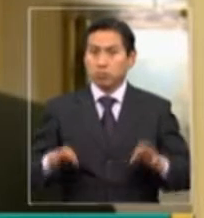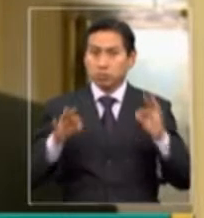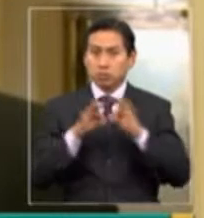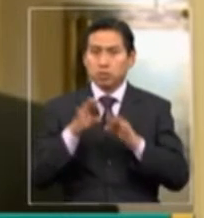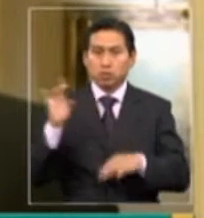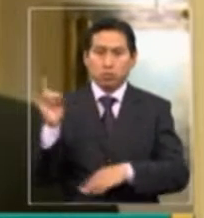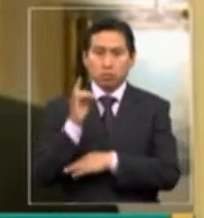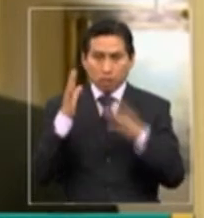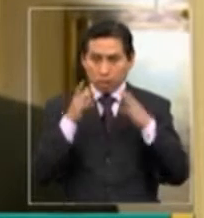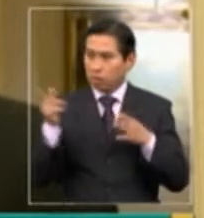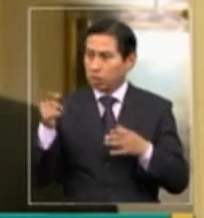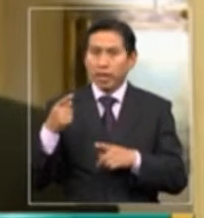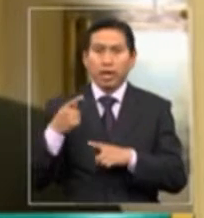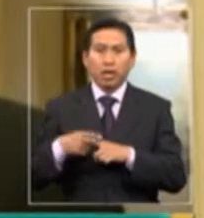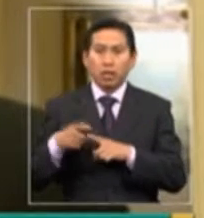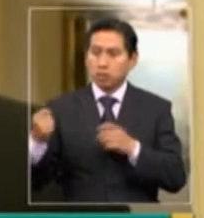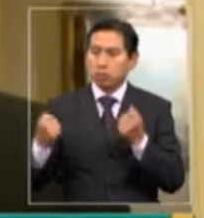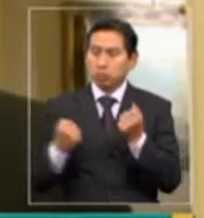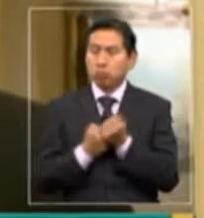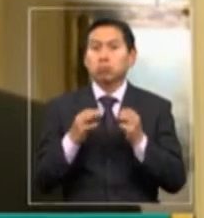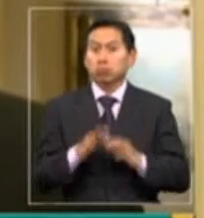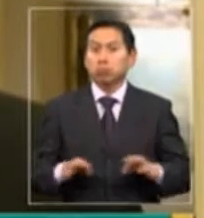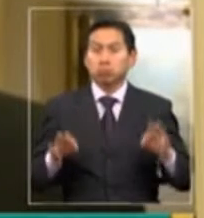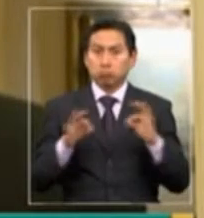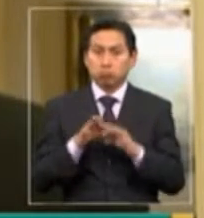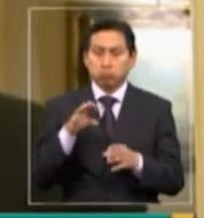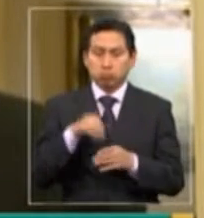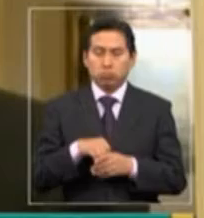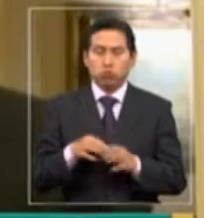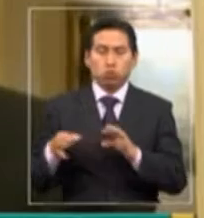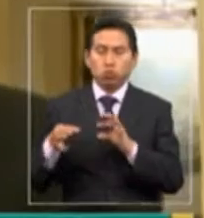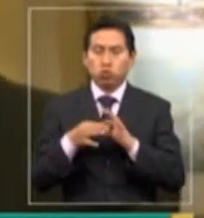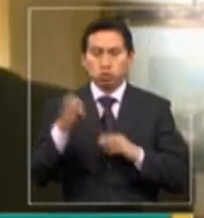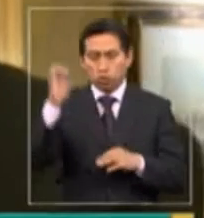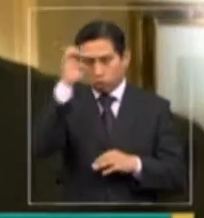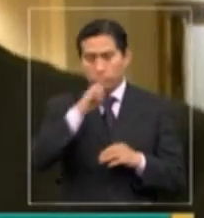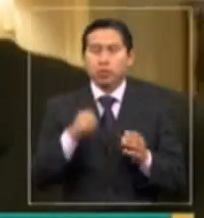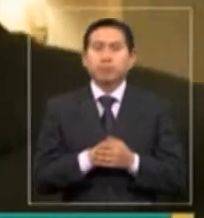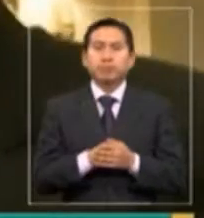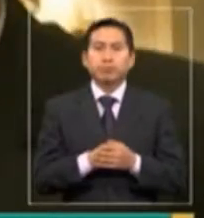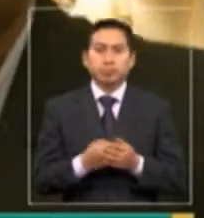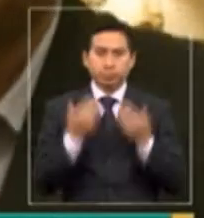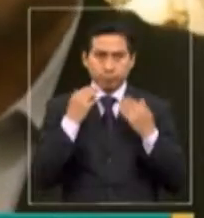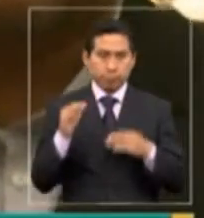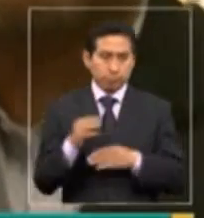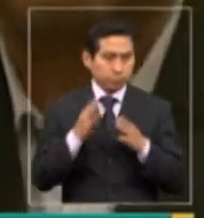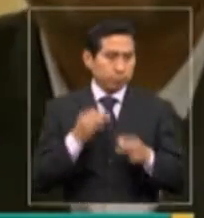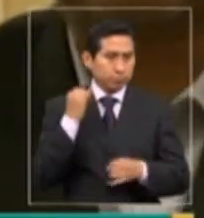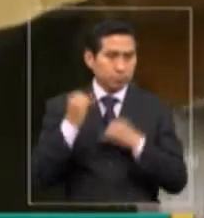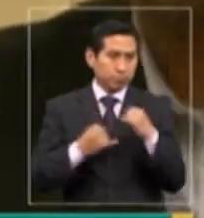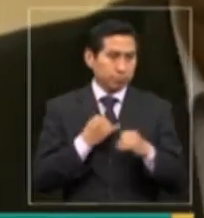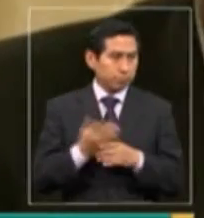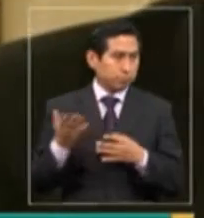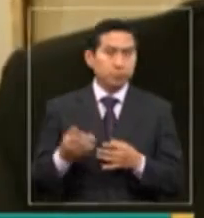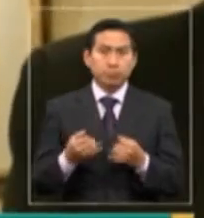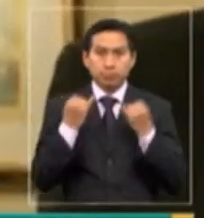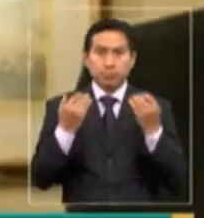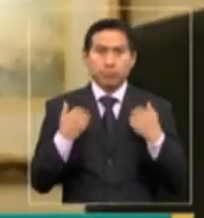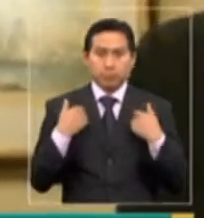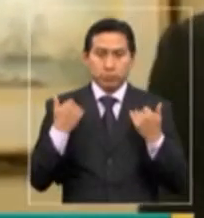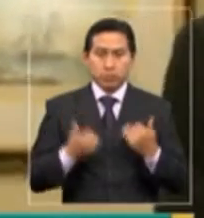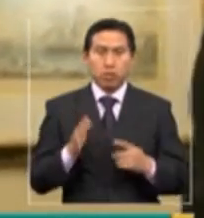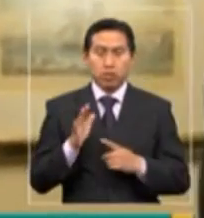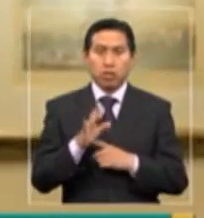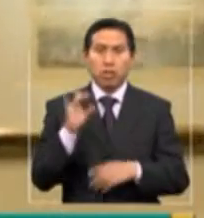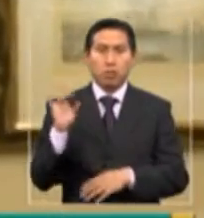y Grecia puede jugar un papel muy importante dentro de la Unión Europea. Agradecemos al canciller del Estado Plurinacional, Diego Pari. Es el informe en vivo,